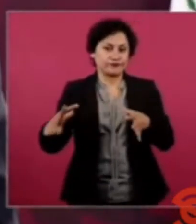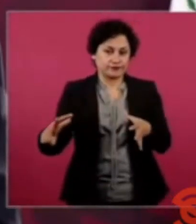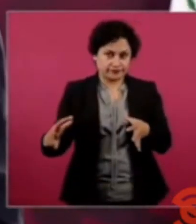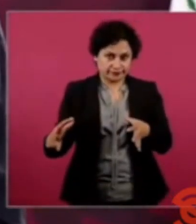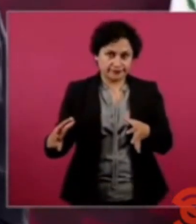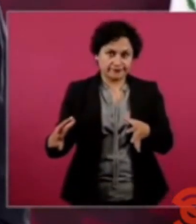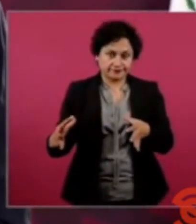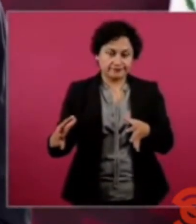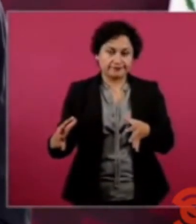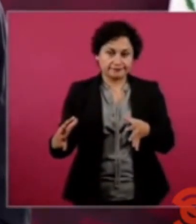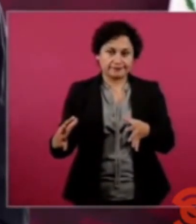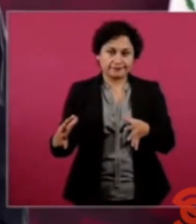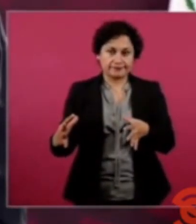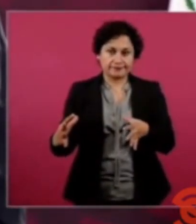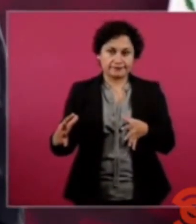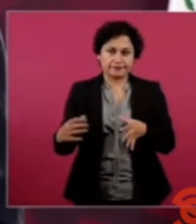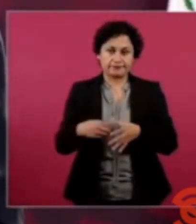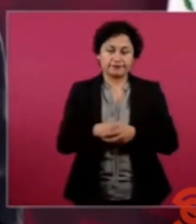y